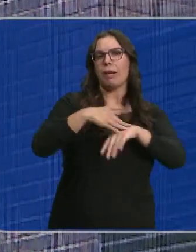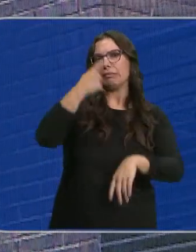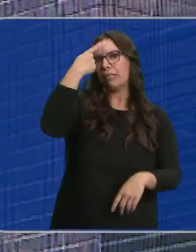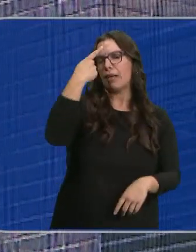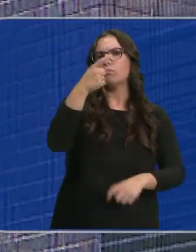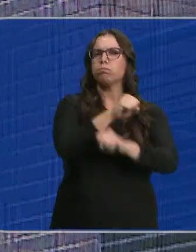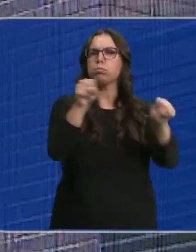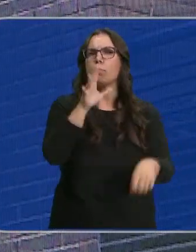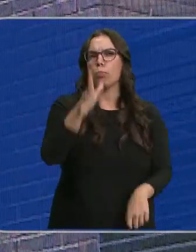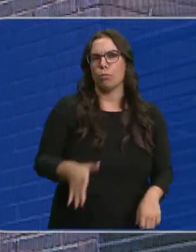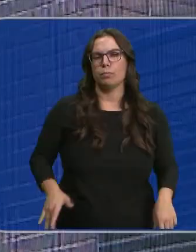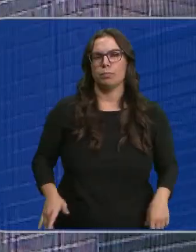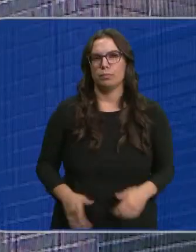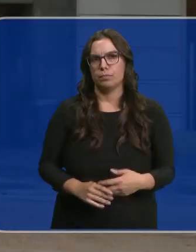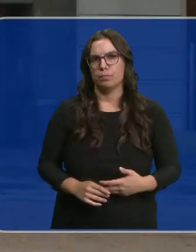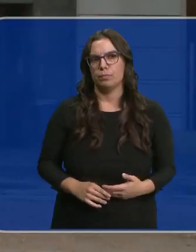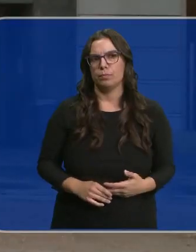del siniestro. Ana Duarte.